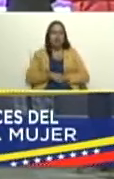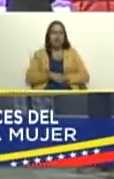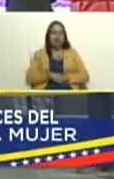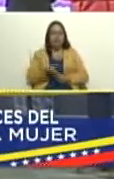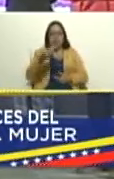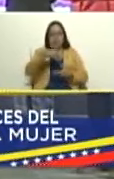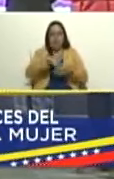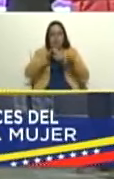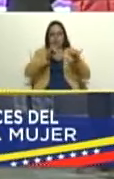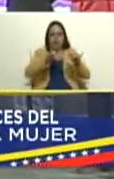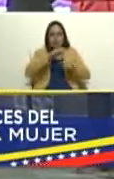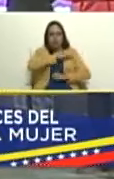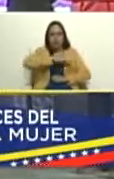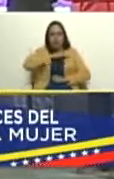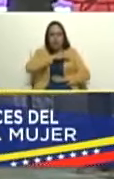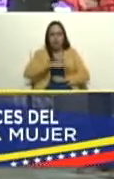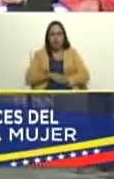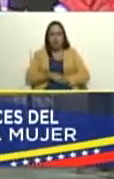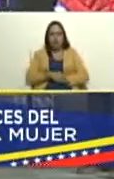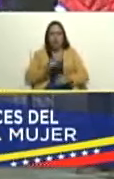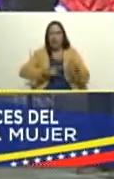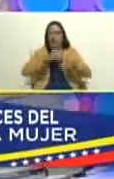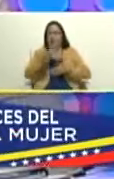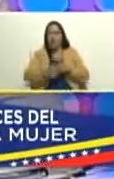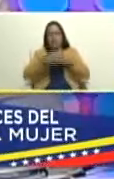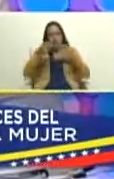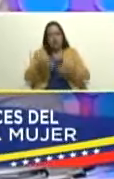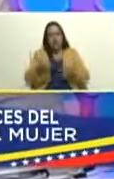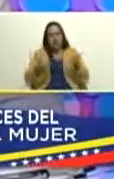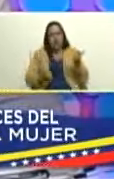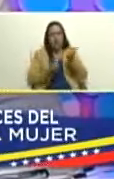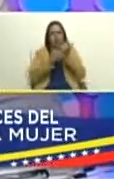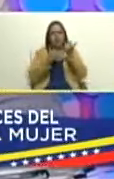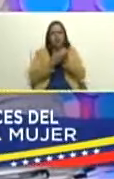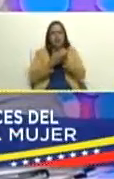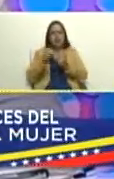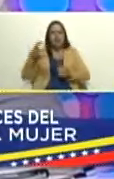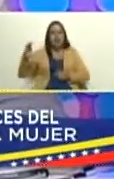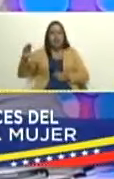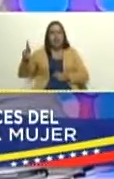gran misión, un superprograma de financiamiento Credimujer.